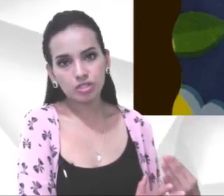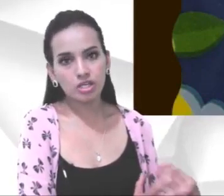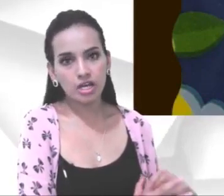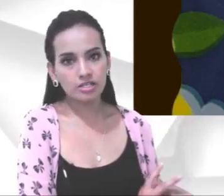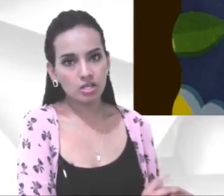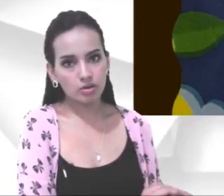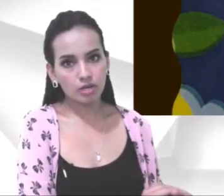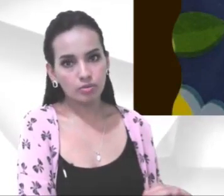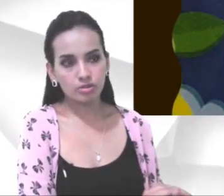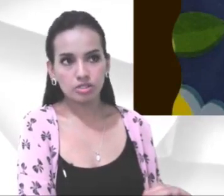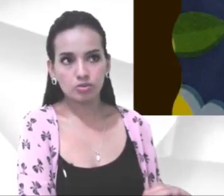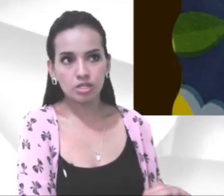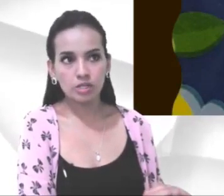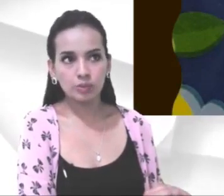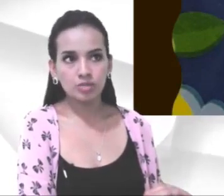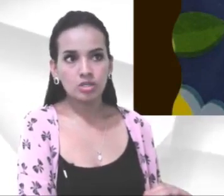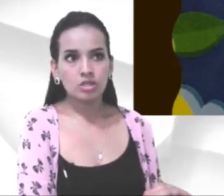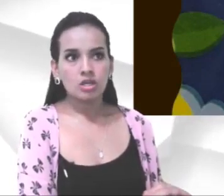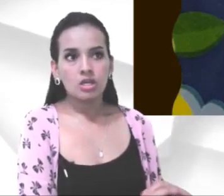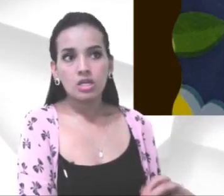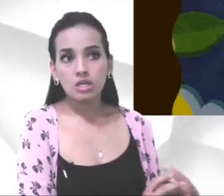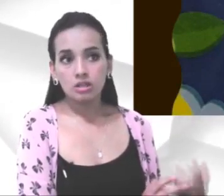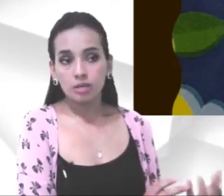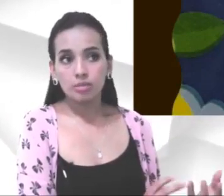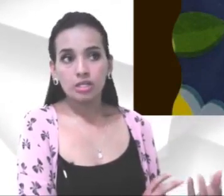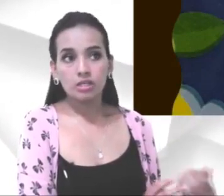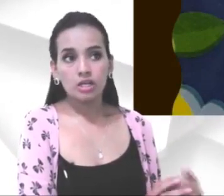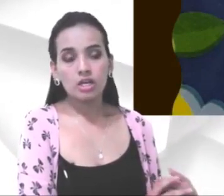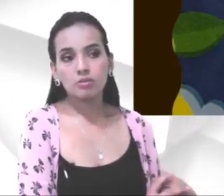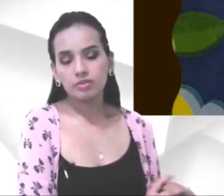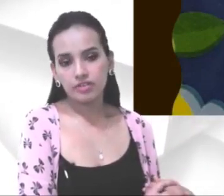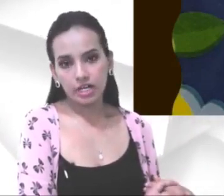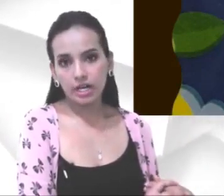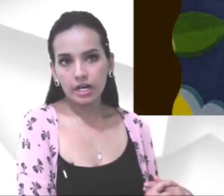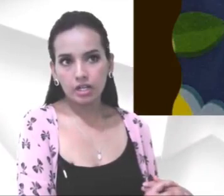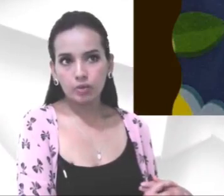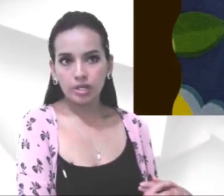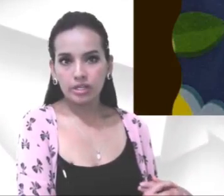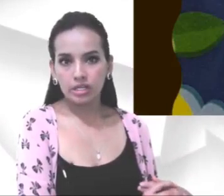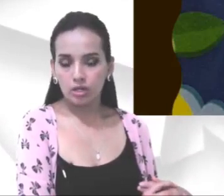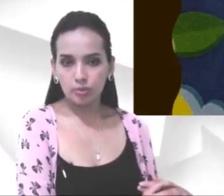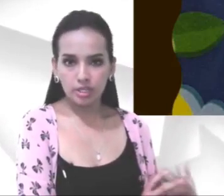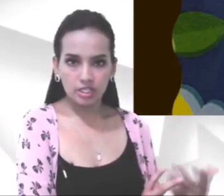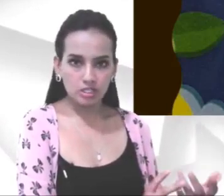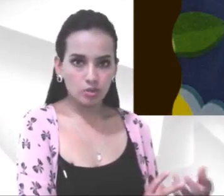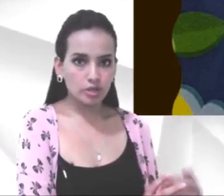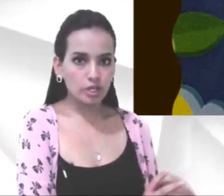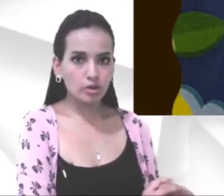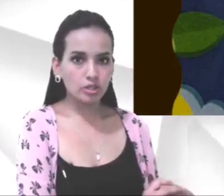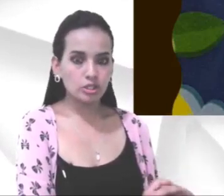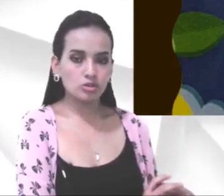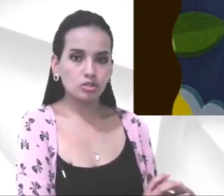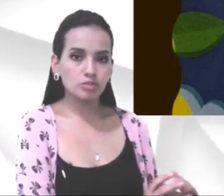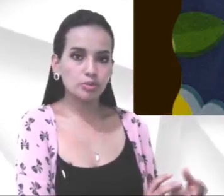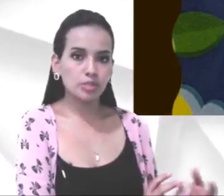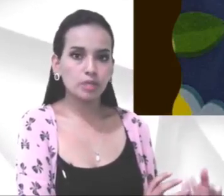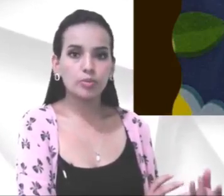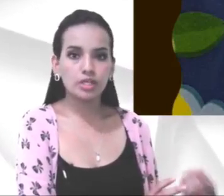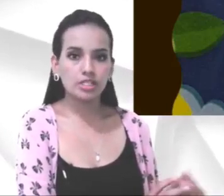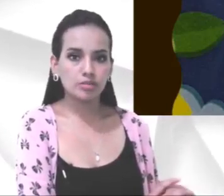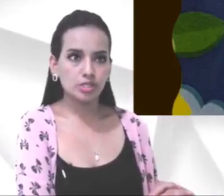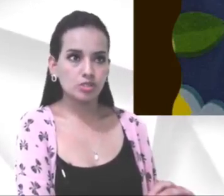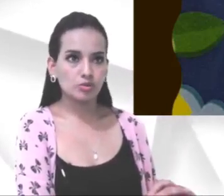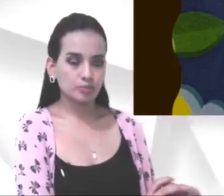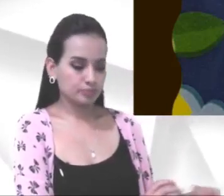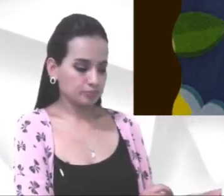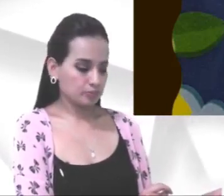los seres vivos que hasta ahora hemos estudiado y también ejemplificarán cada una de ellas lo pueden hacer con recortes o simplemente